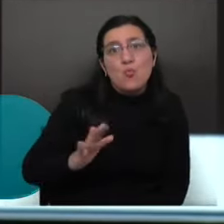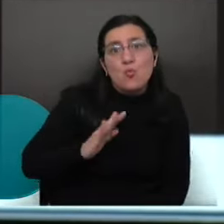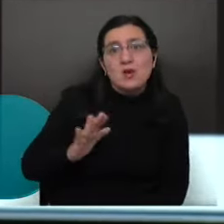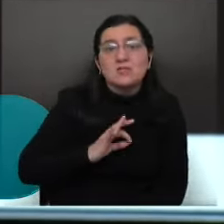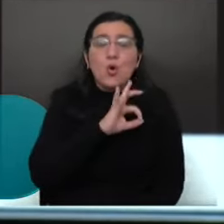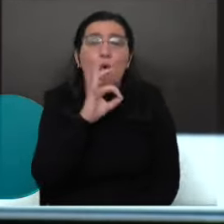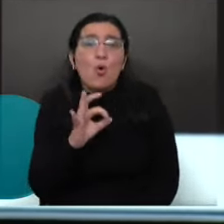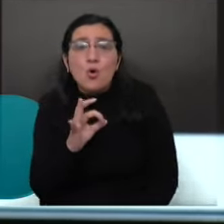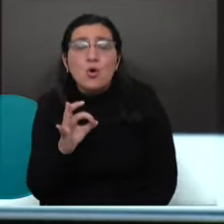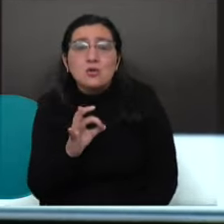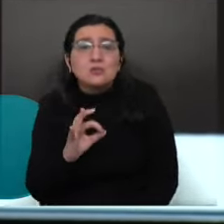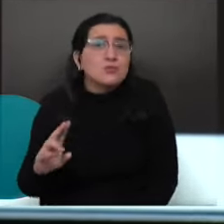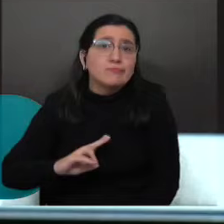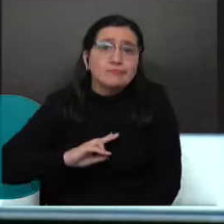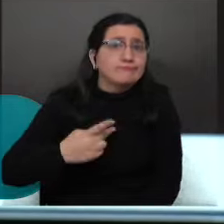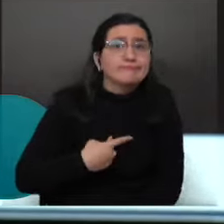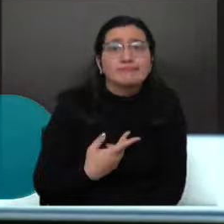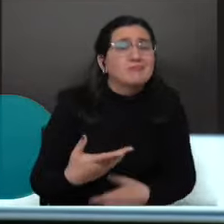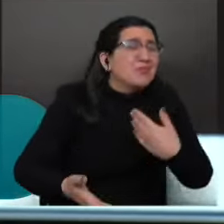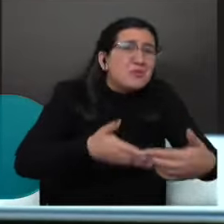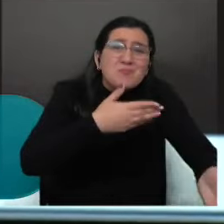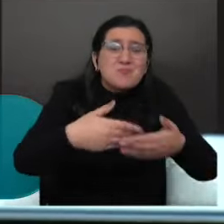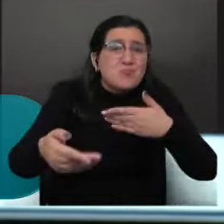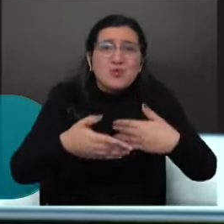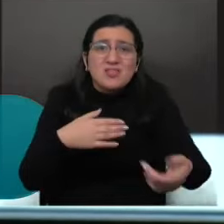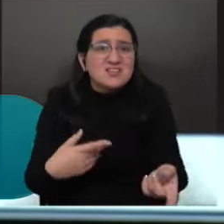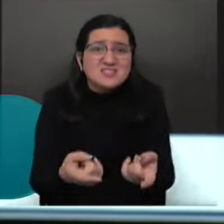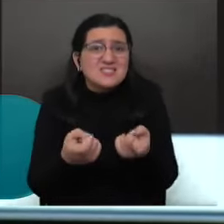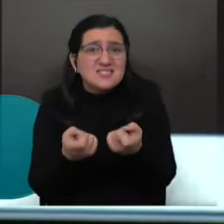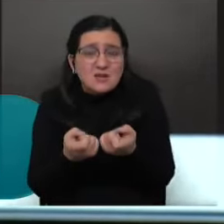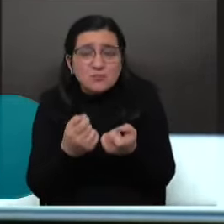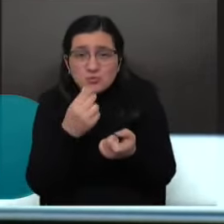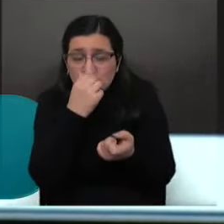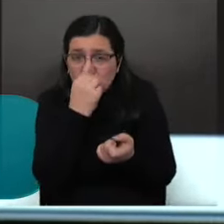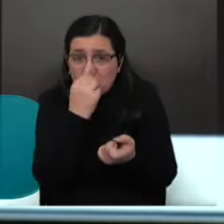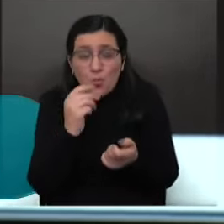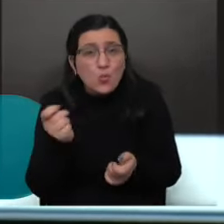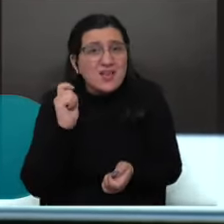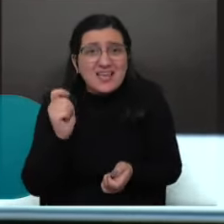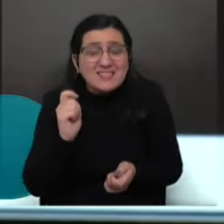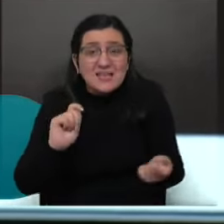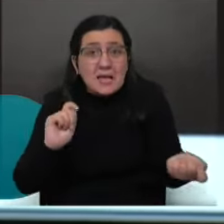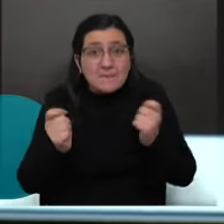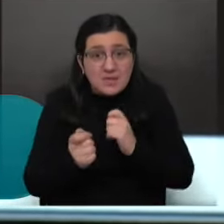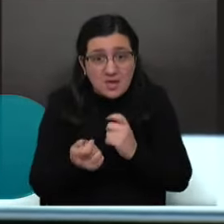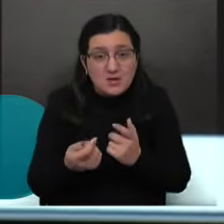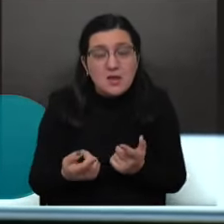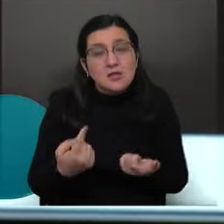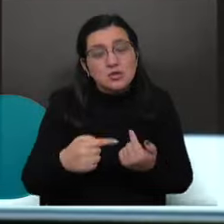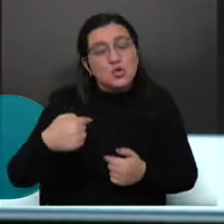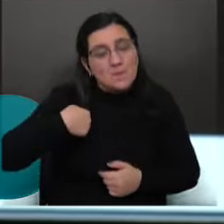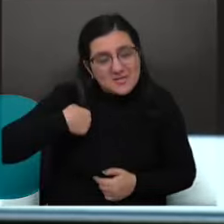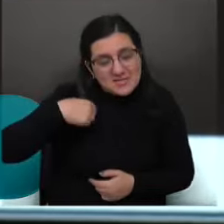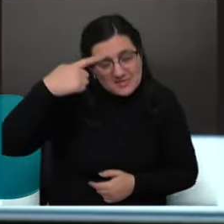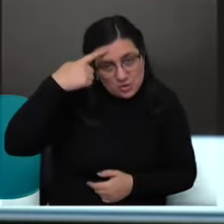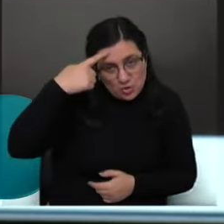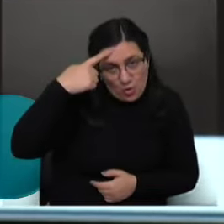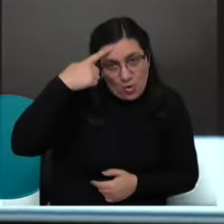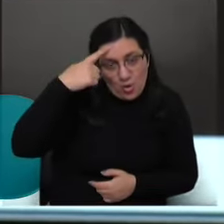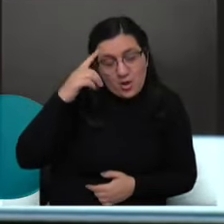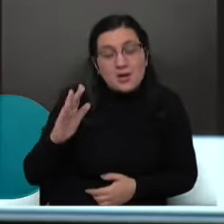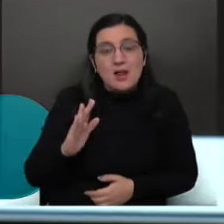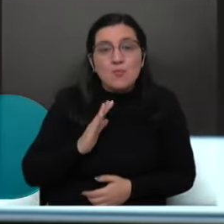disidencias Ya está entonces necesitamos urgentemente Yo creo que la mujer es ese vehículo no para empezar